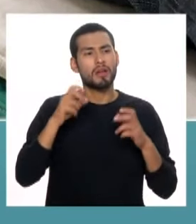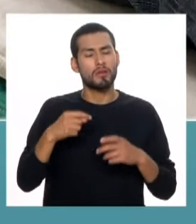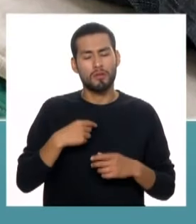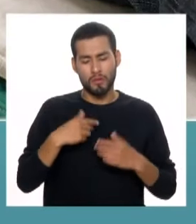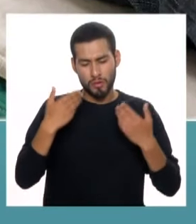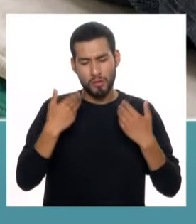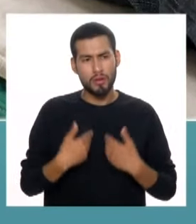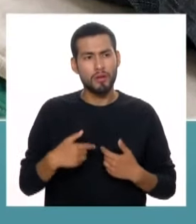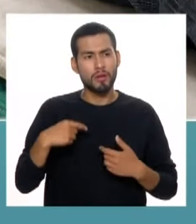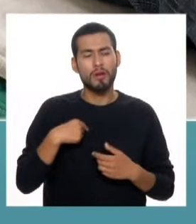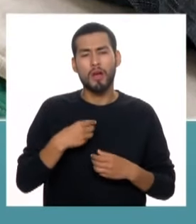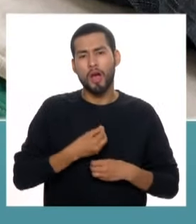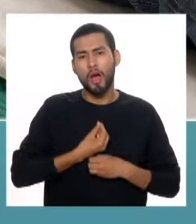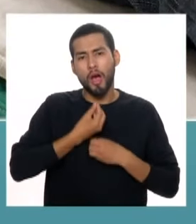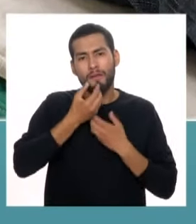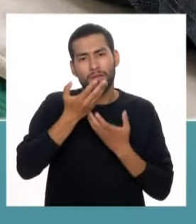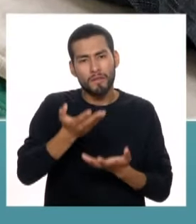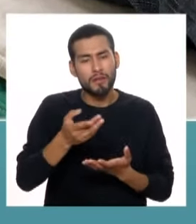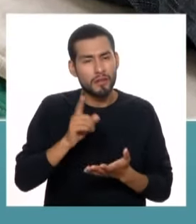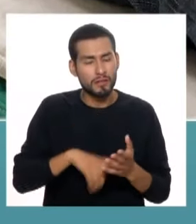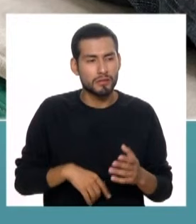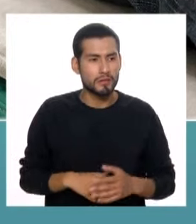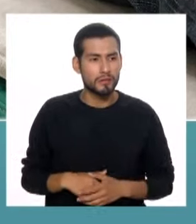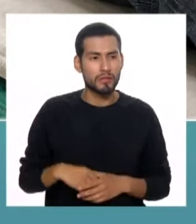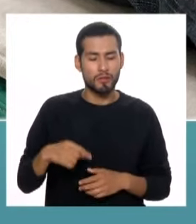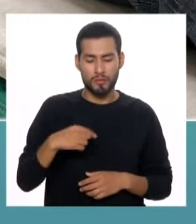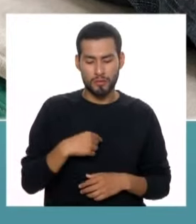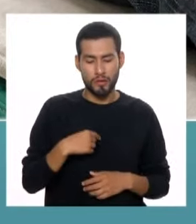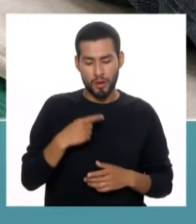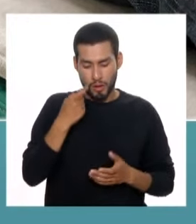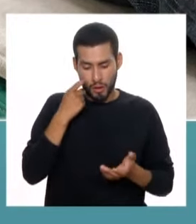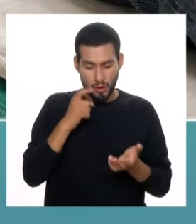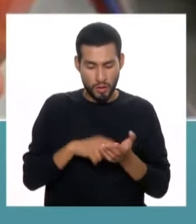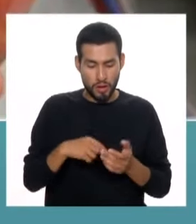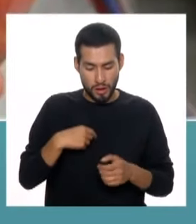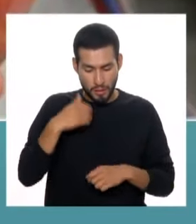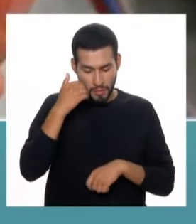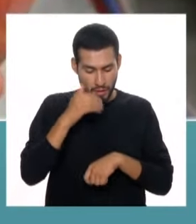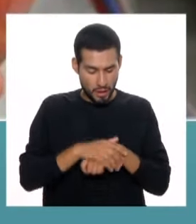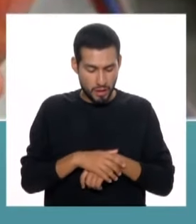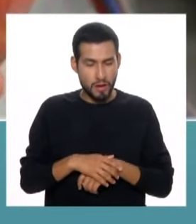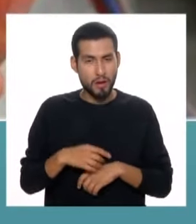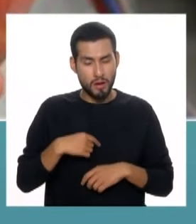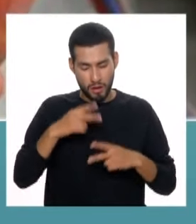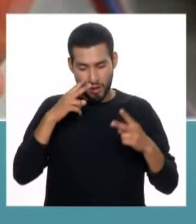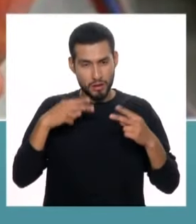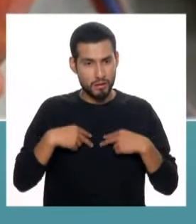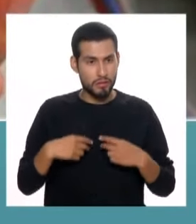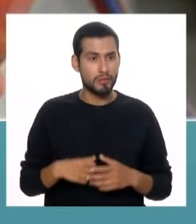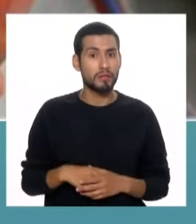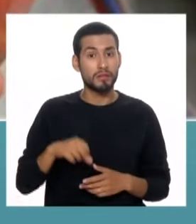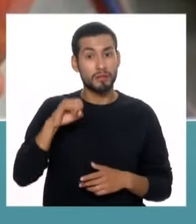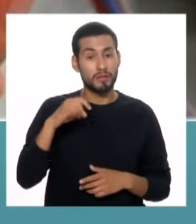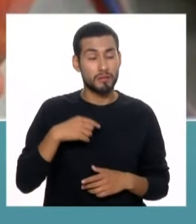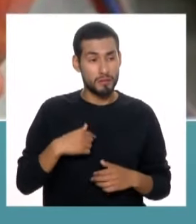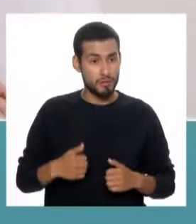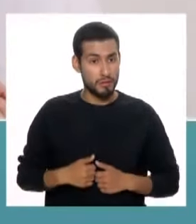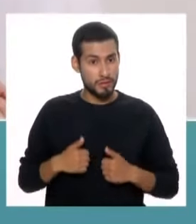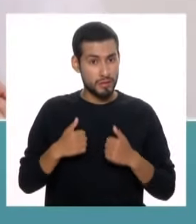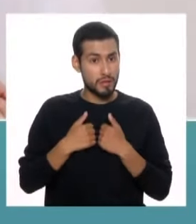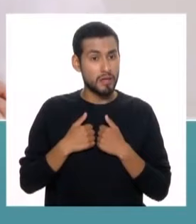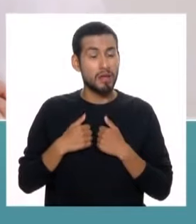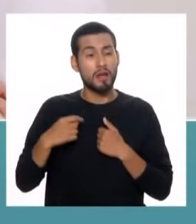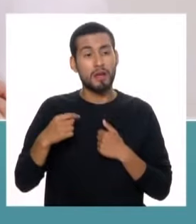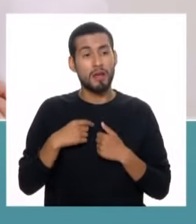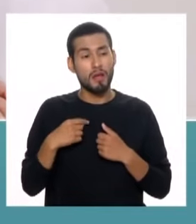¿Qué era el acto de contrición? Era el acto de reconocer nuestros pecados. Entonces, si yo llevo una vida disipada,